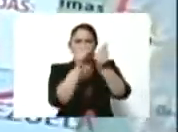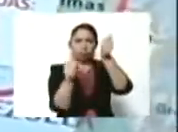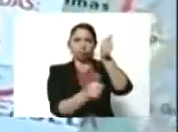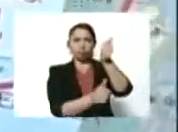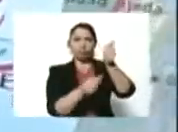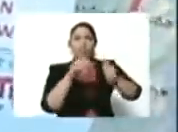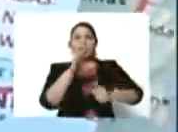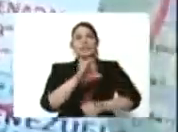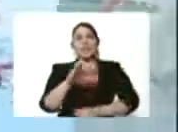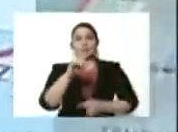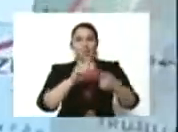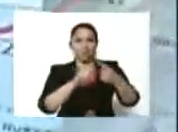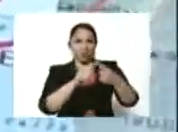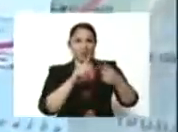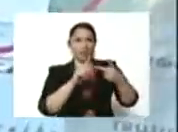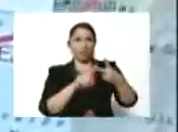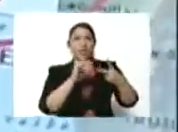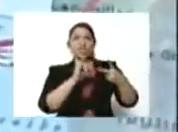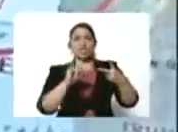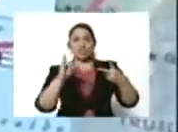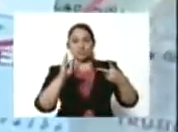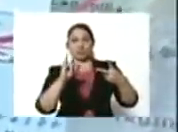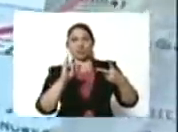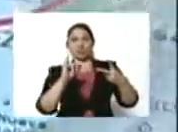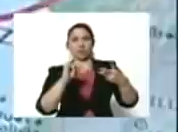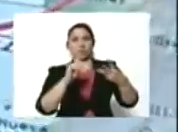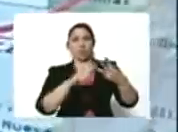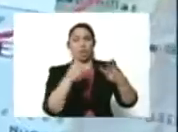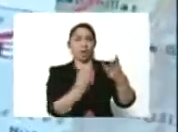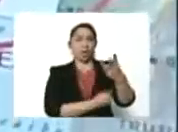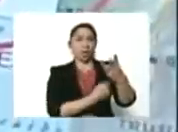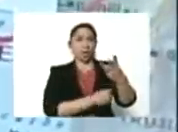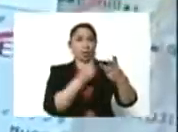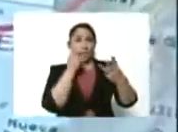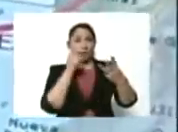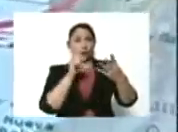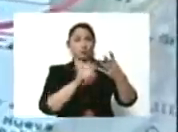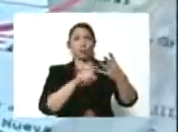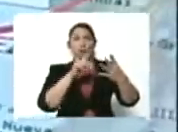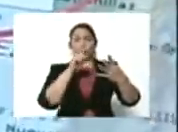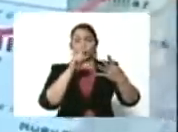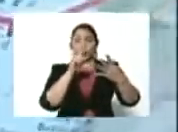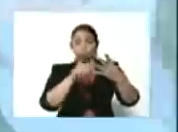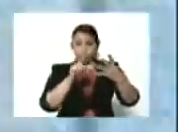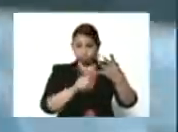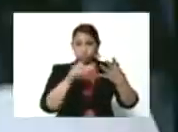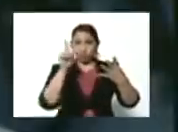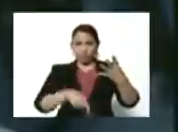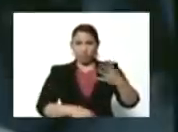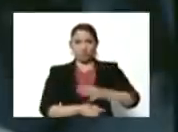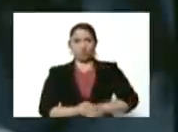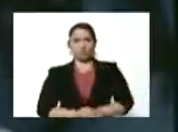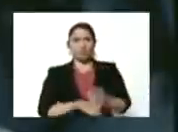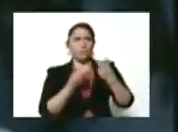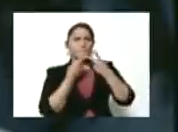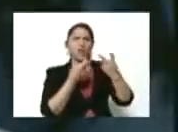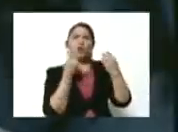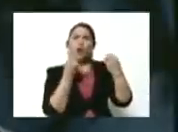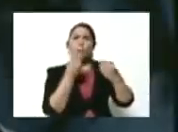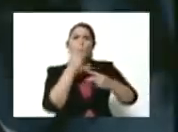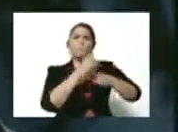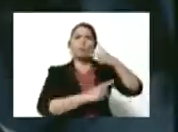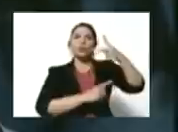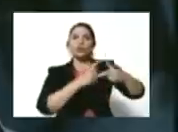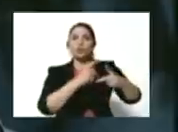Alcalá Cordones, de Islitz Sánchez, de los hermanos Sequea. También se revela cómo fue el proceso